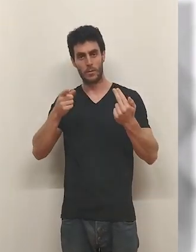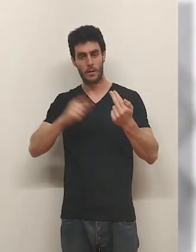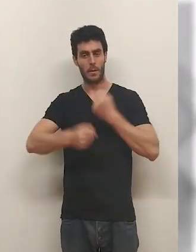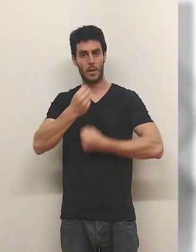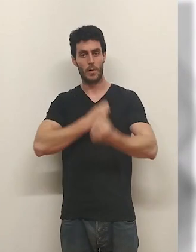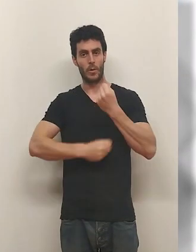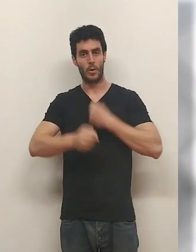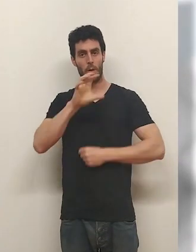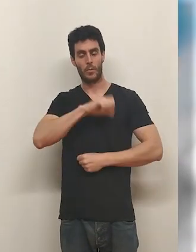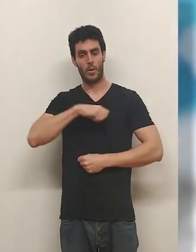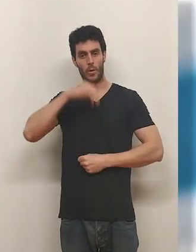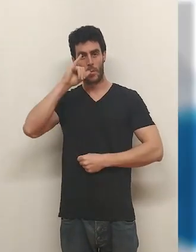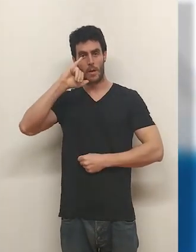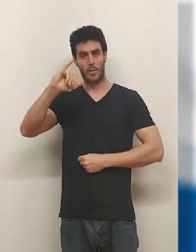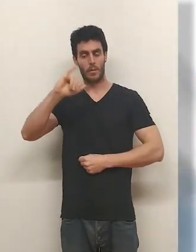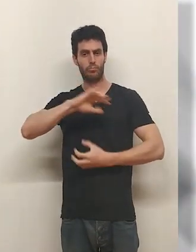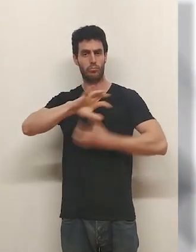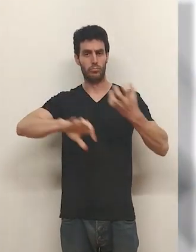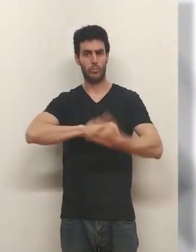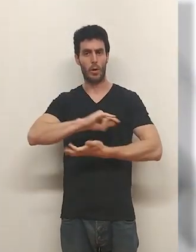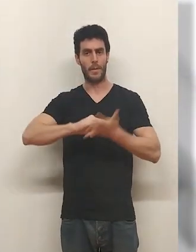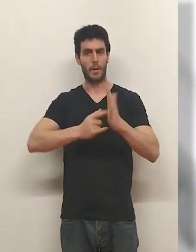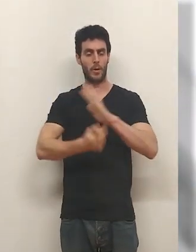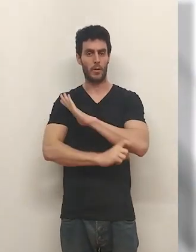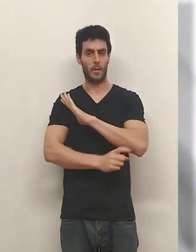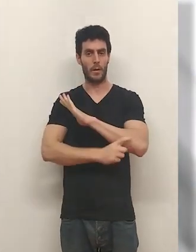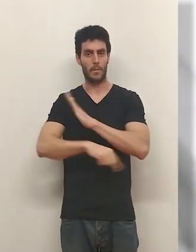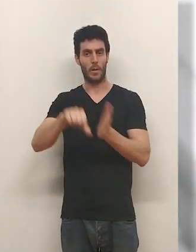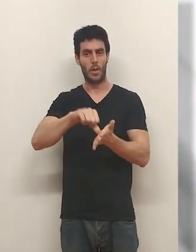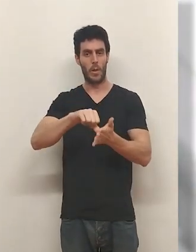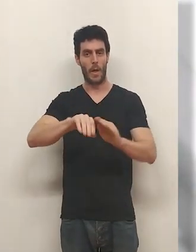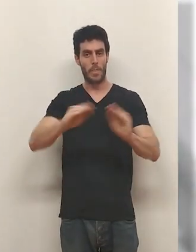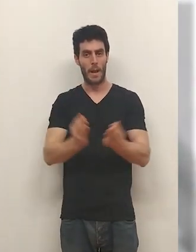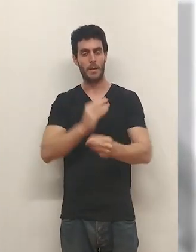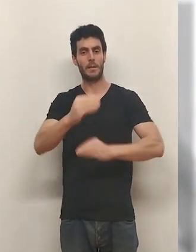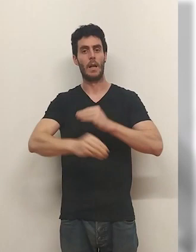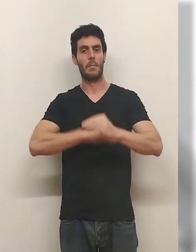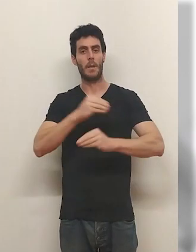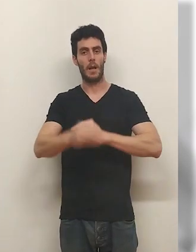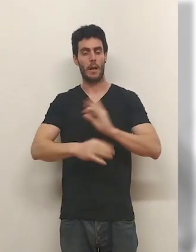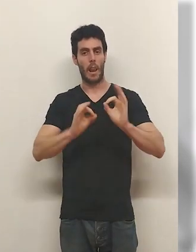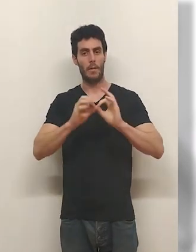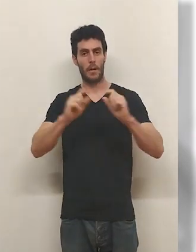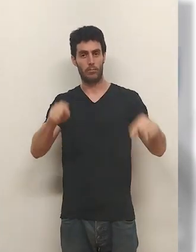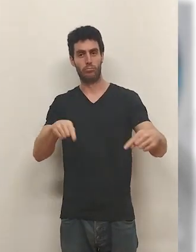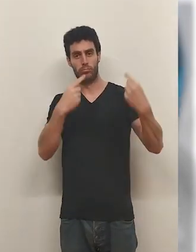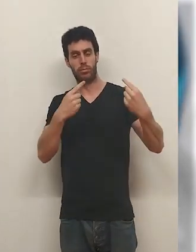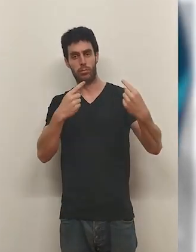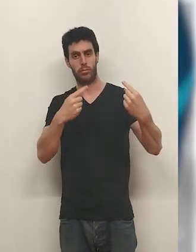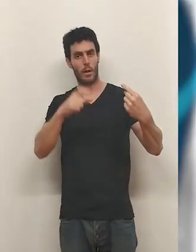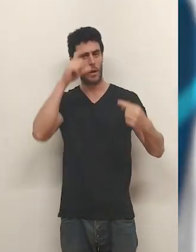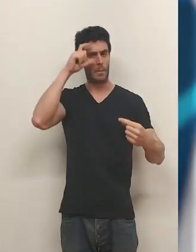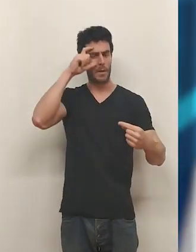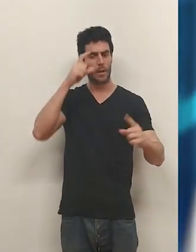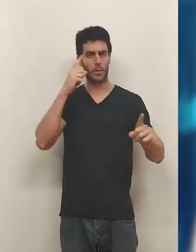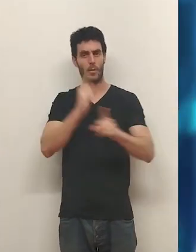o la economía de la comunidad. La polémica sobre los proyectos estratégicos y la ciudad del envase y el embalaje enfrentó a Concha Andreu y